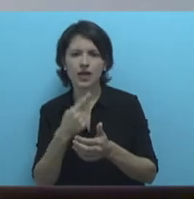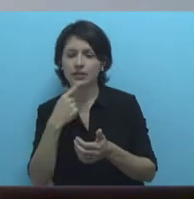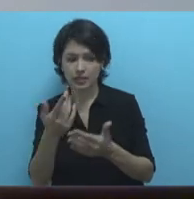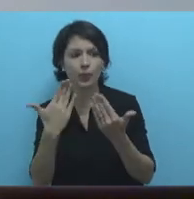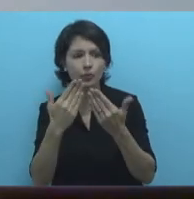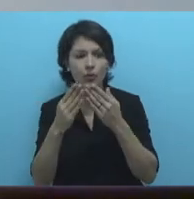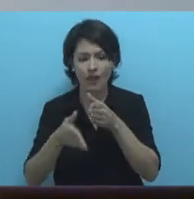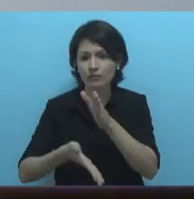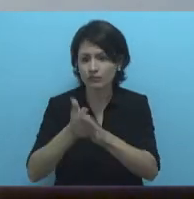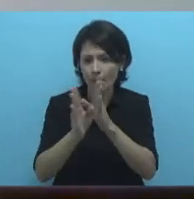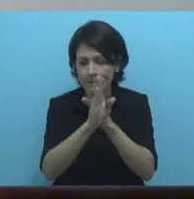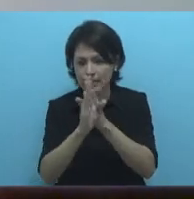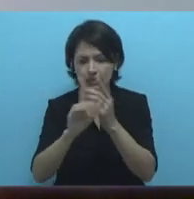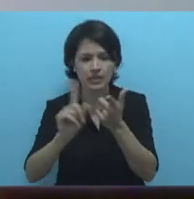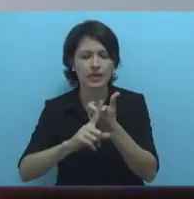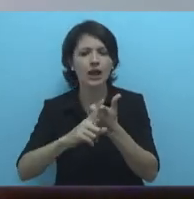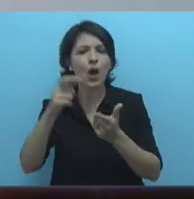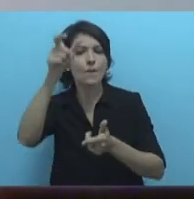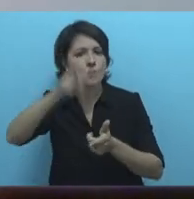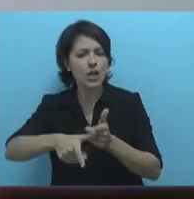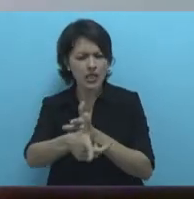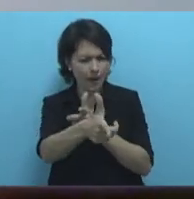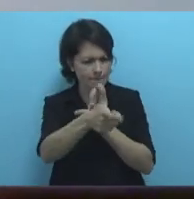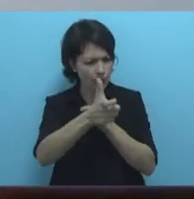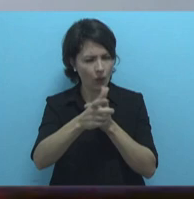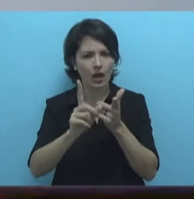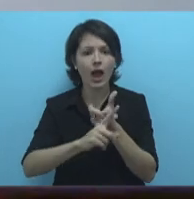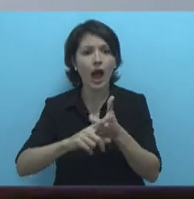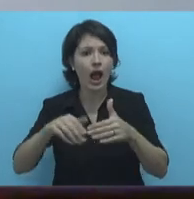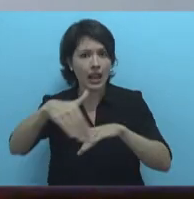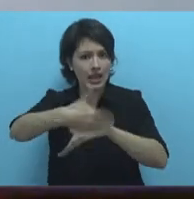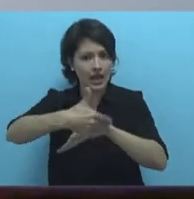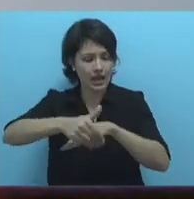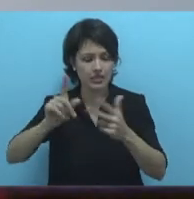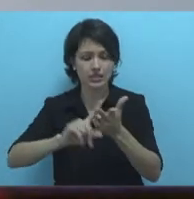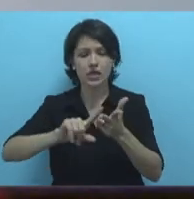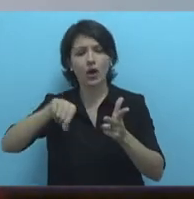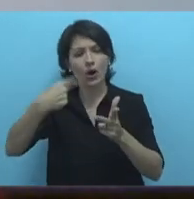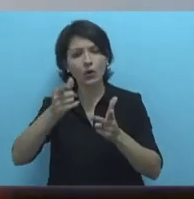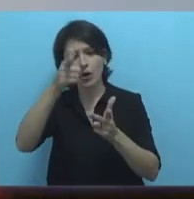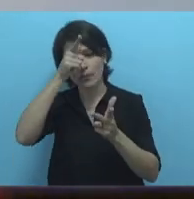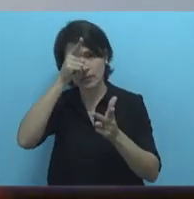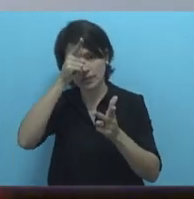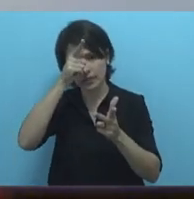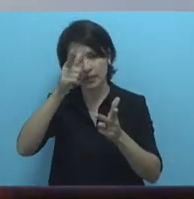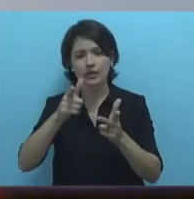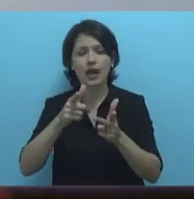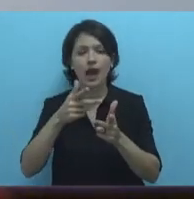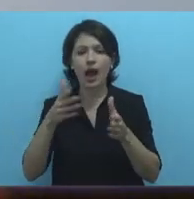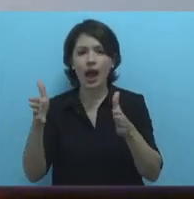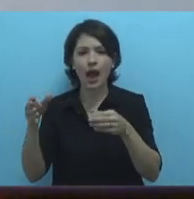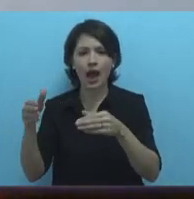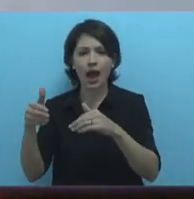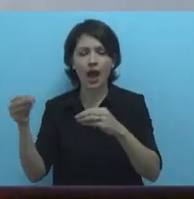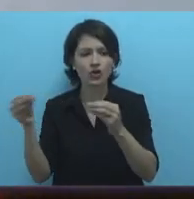persecución se trata del efectivo policial que apunta irá en la vía pública se trata de los policías que entraron